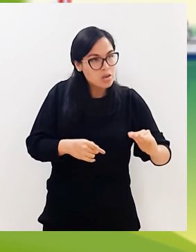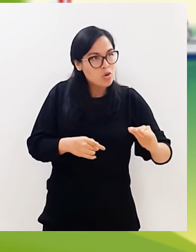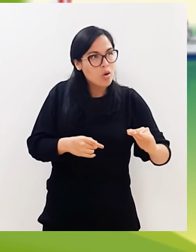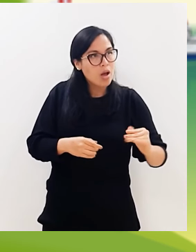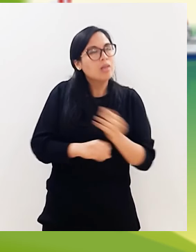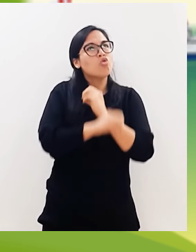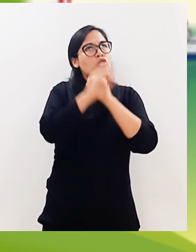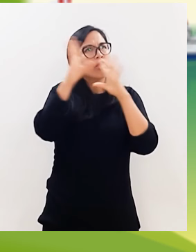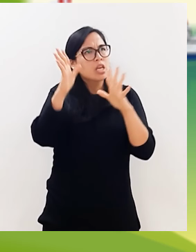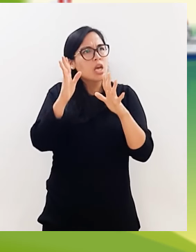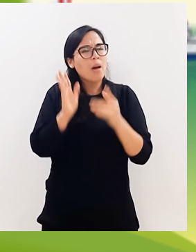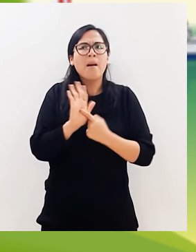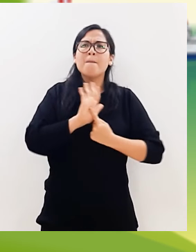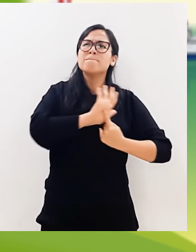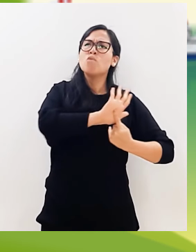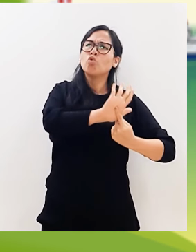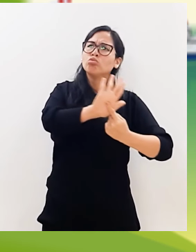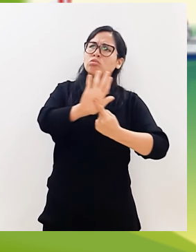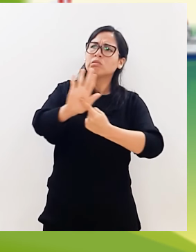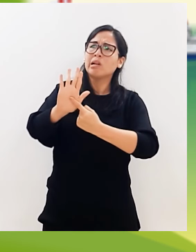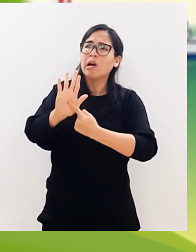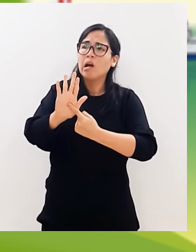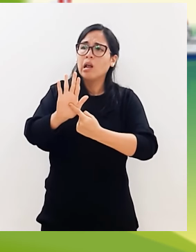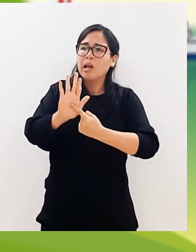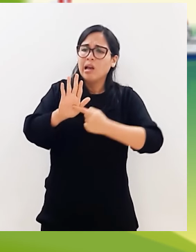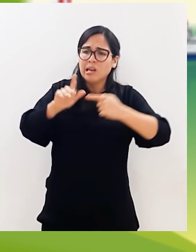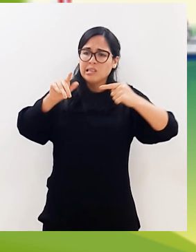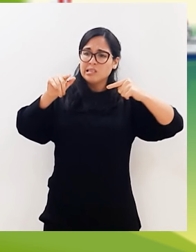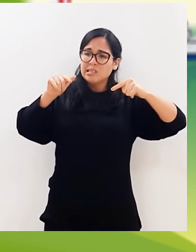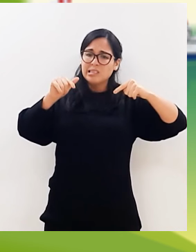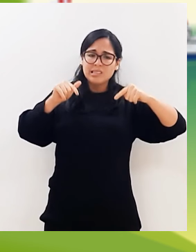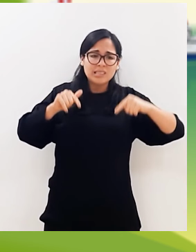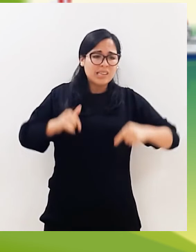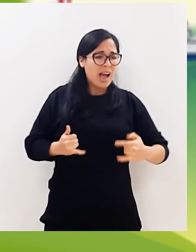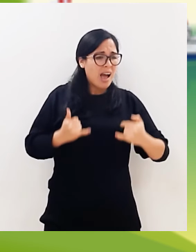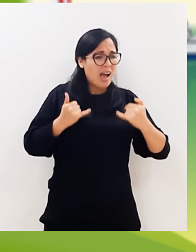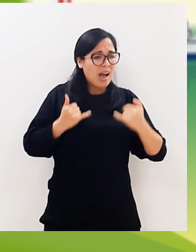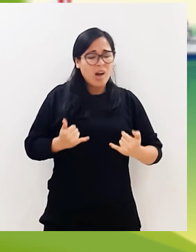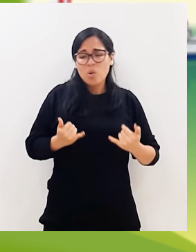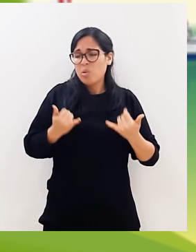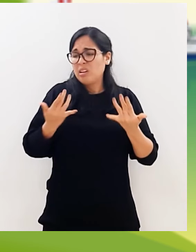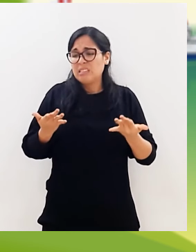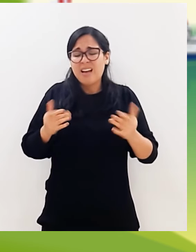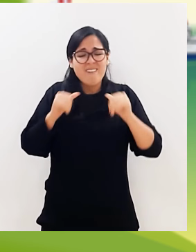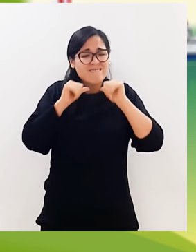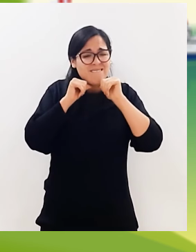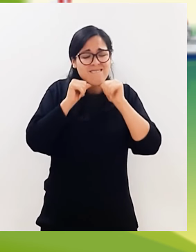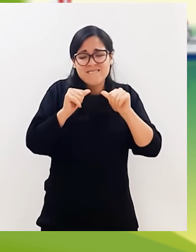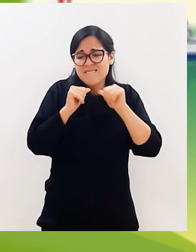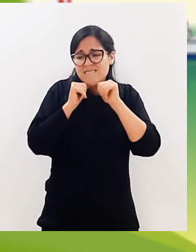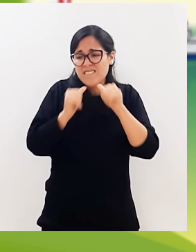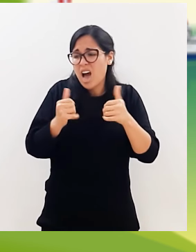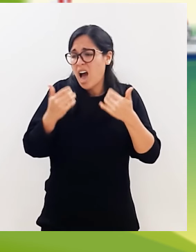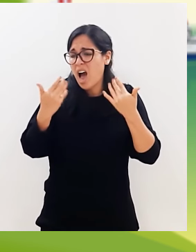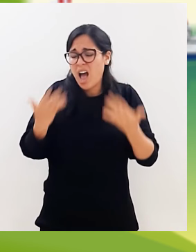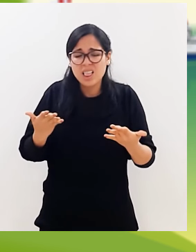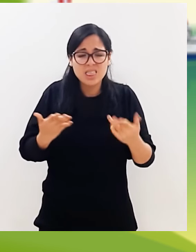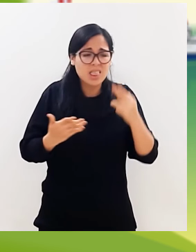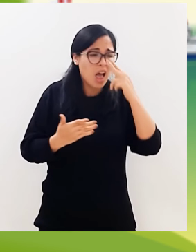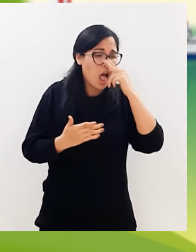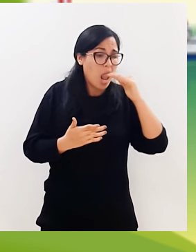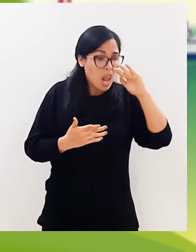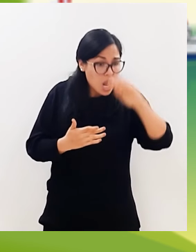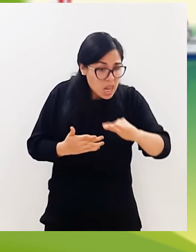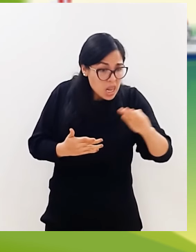fecha para mostrar que Por desgracia, aún hoy, todavía hay muchas